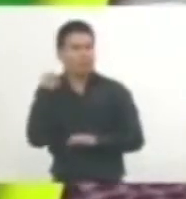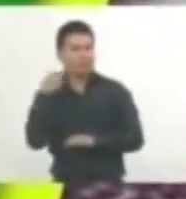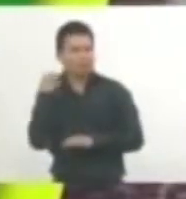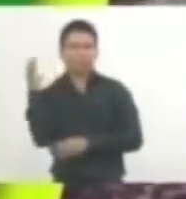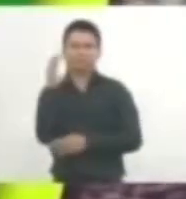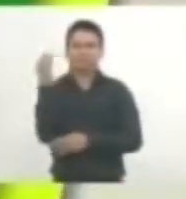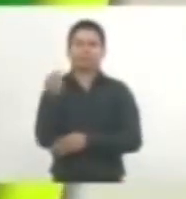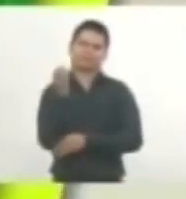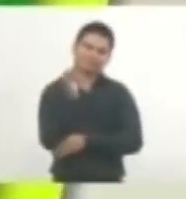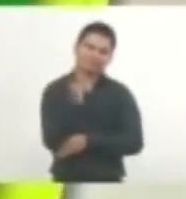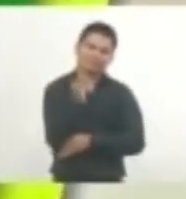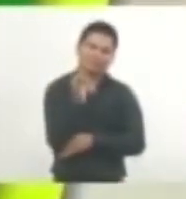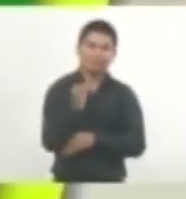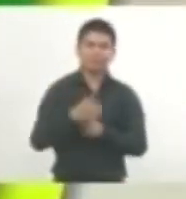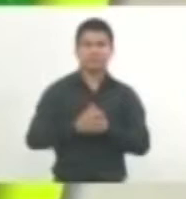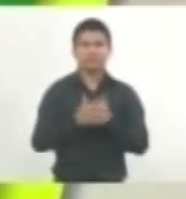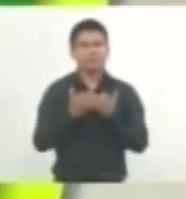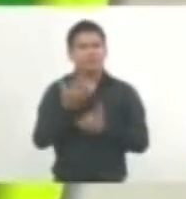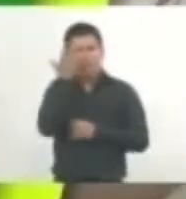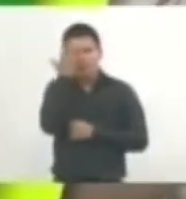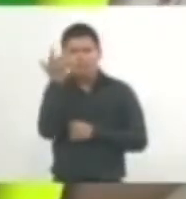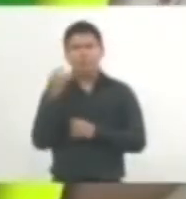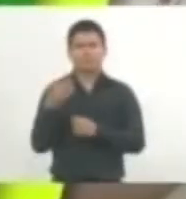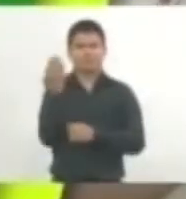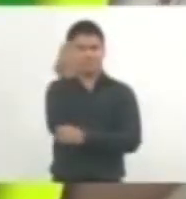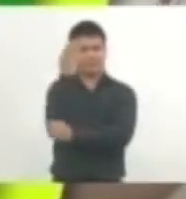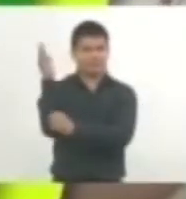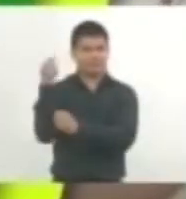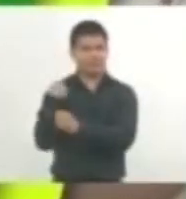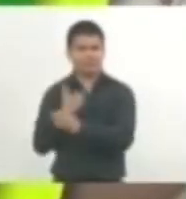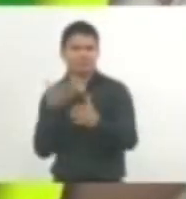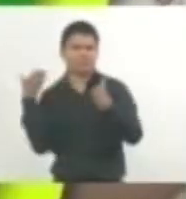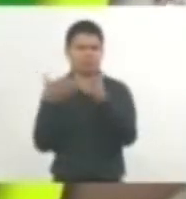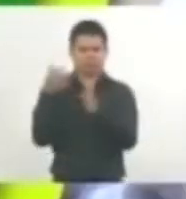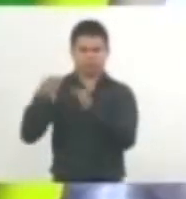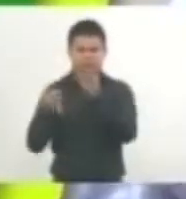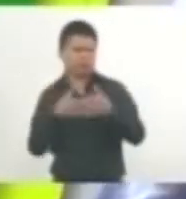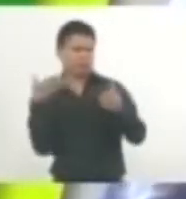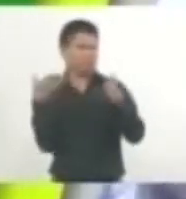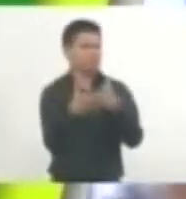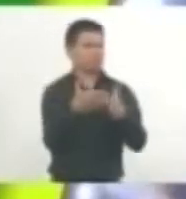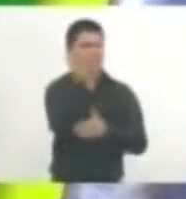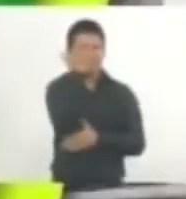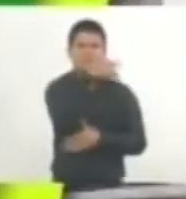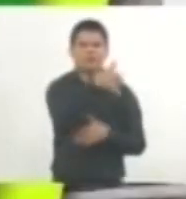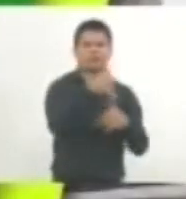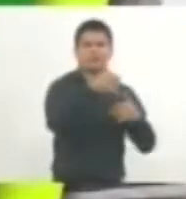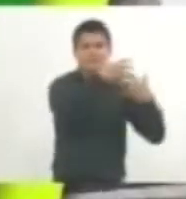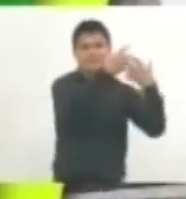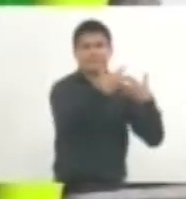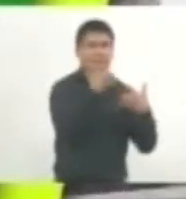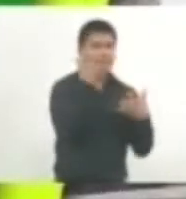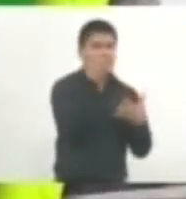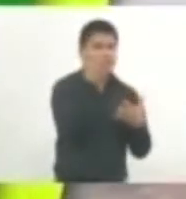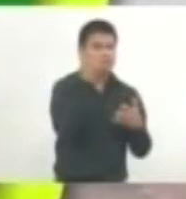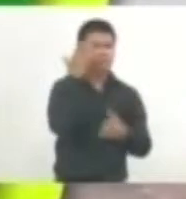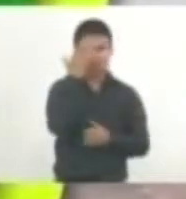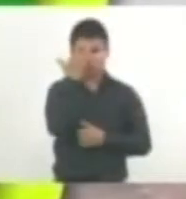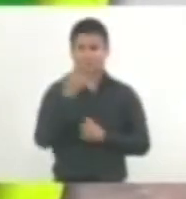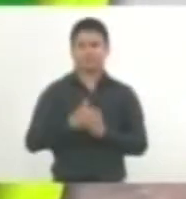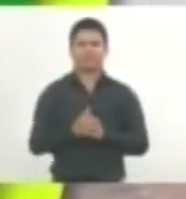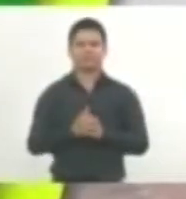contra doble tributación a telefonía móvil en Barranquilla? Abogados y concejales opinan. Declarada